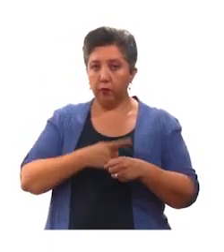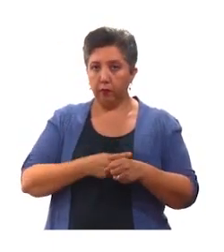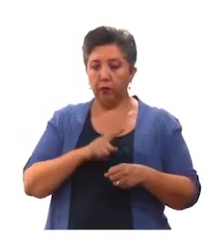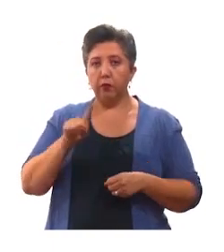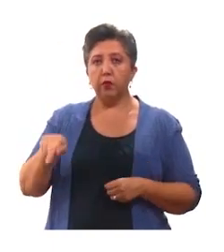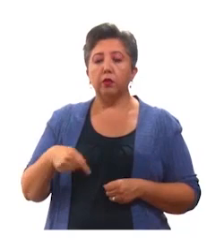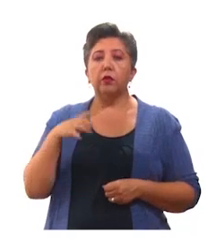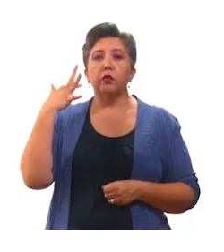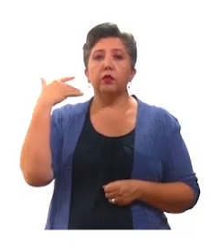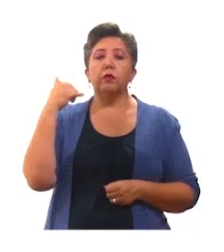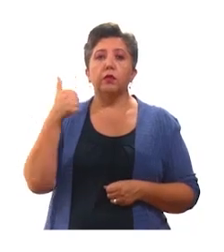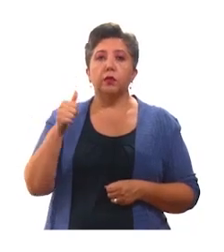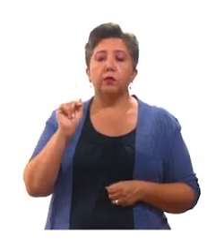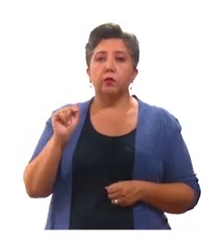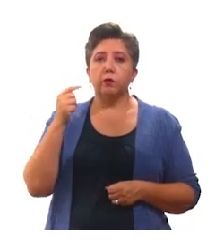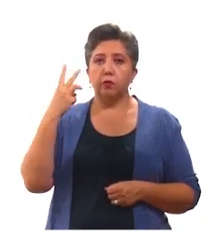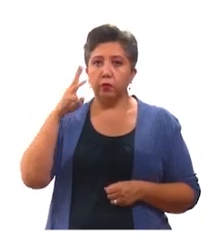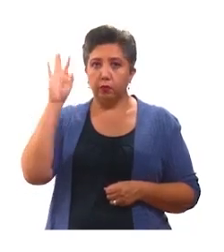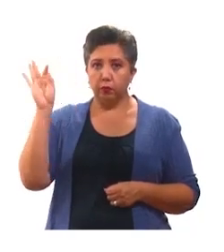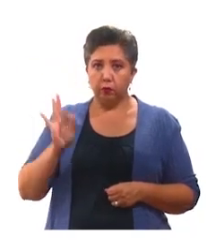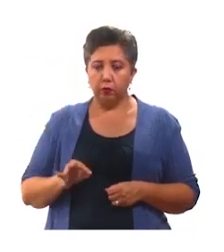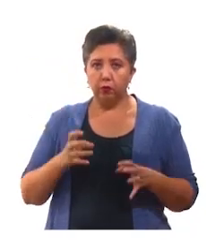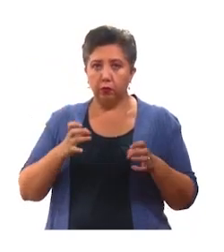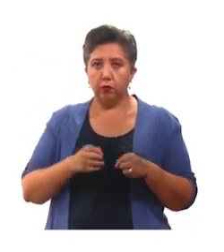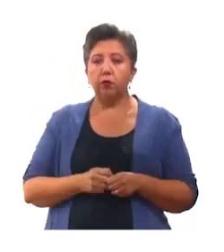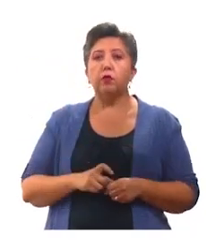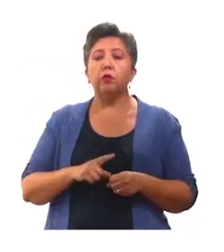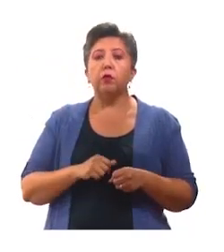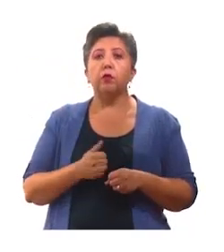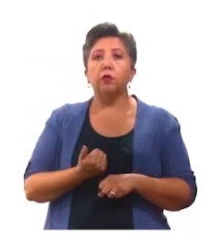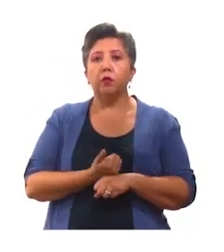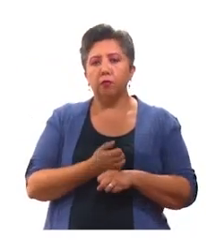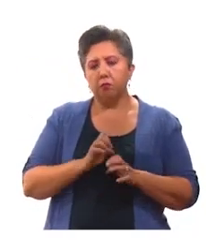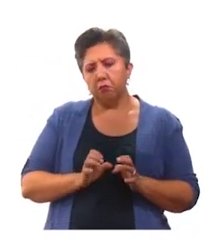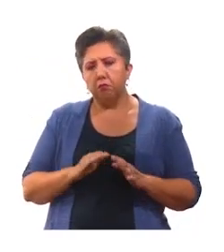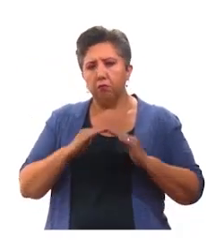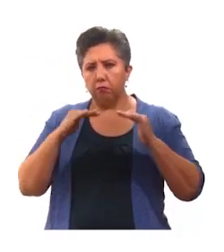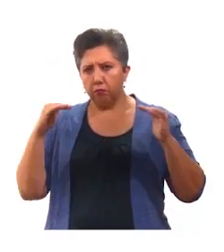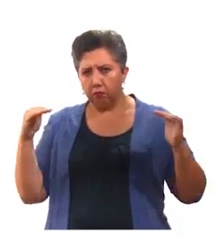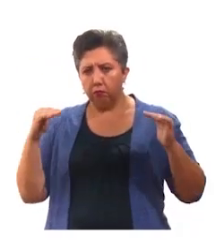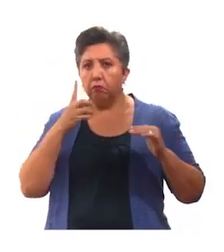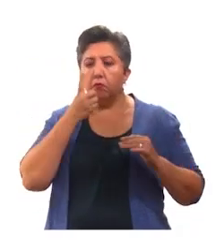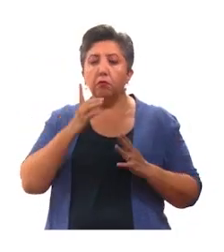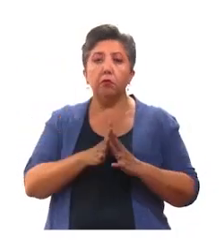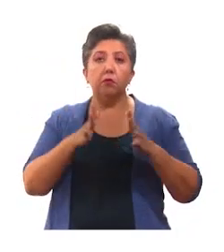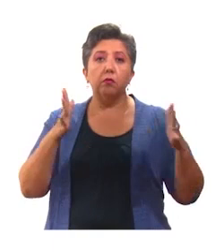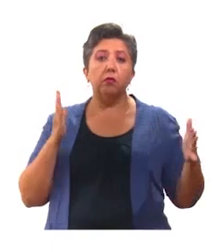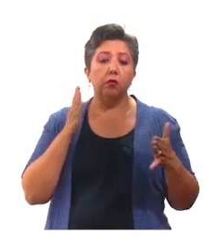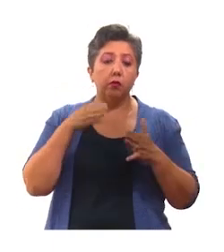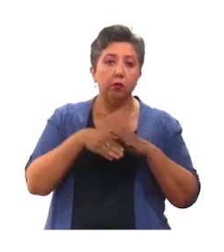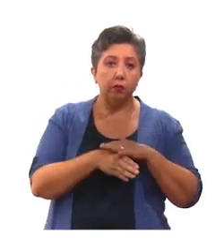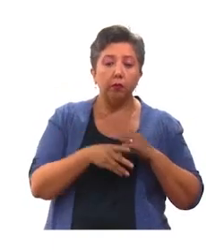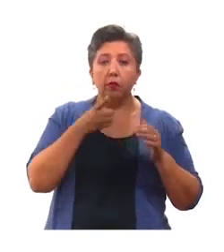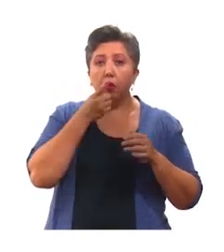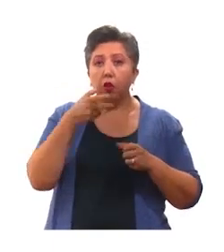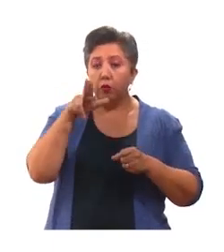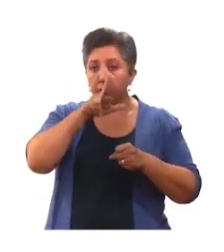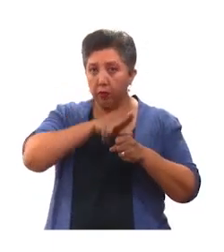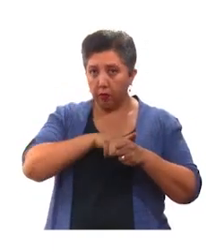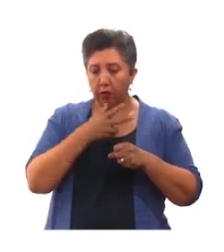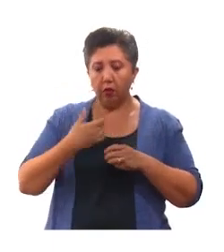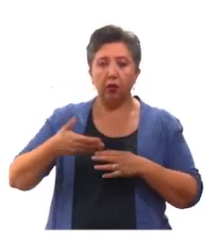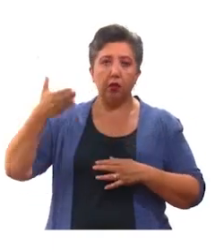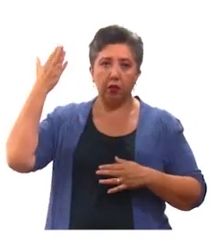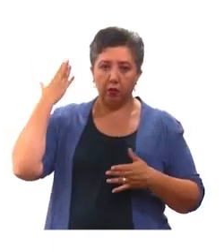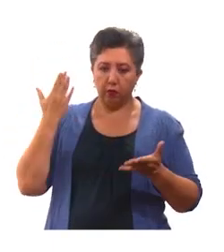no COVID es del 56.3%. Está en amarillo y estable. El incremento en las admisiones hospitalarias con respecto a la